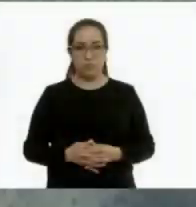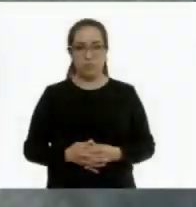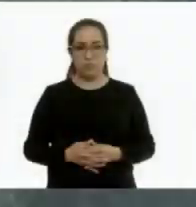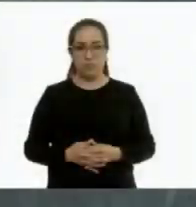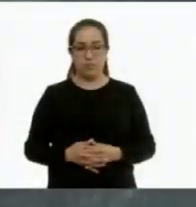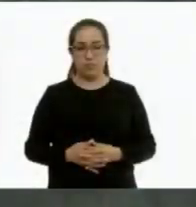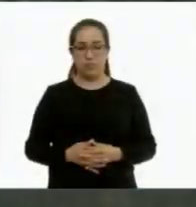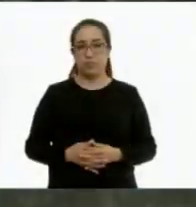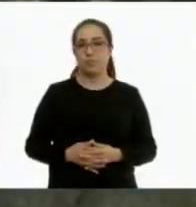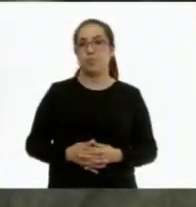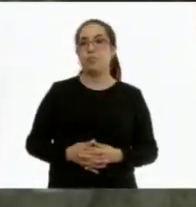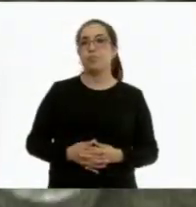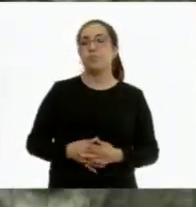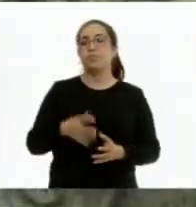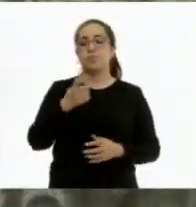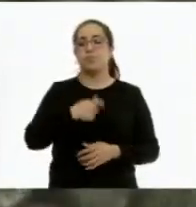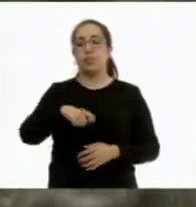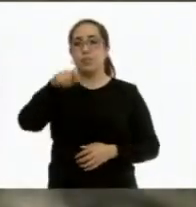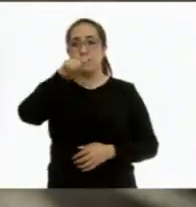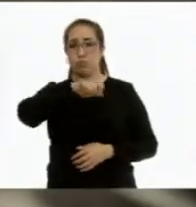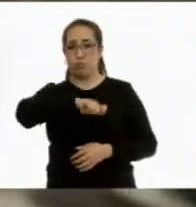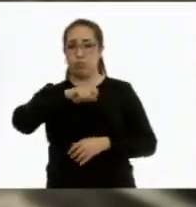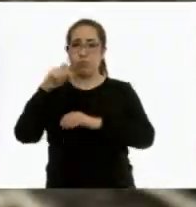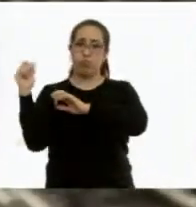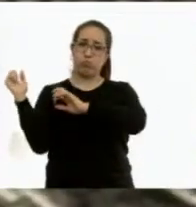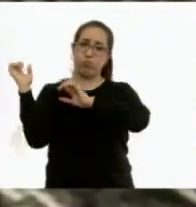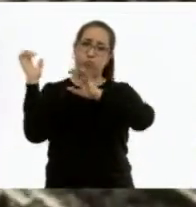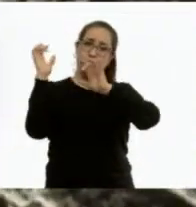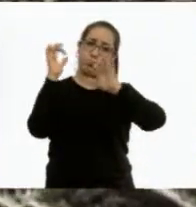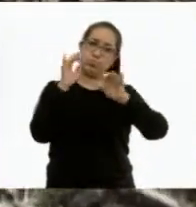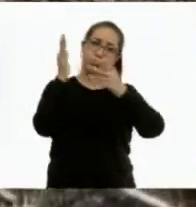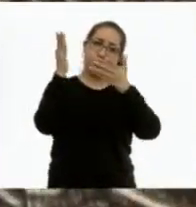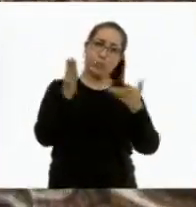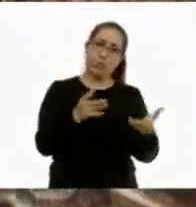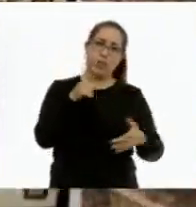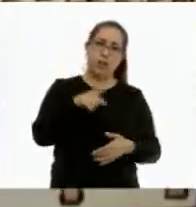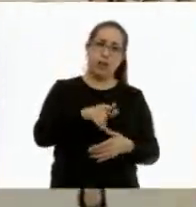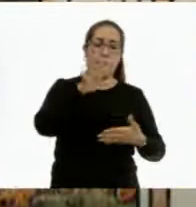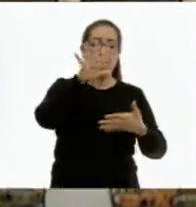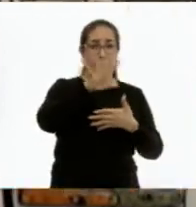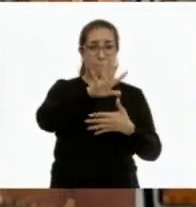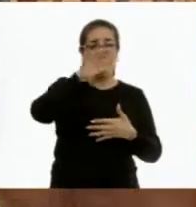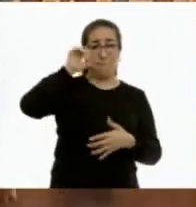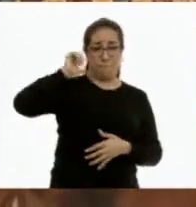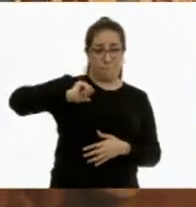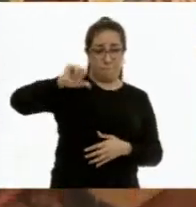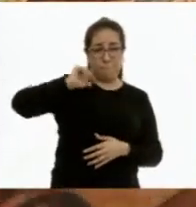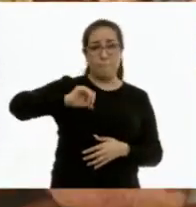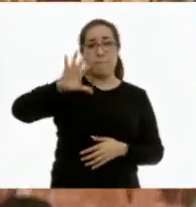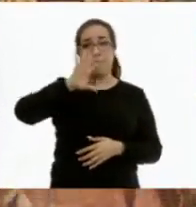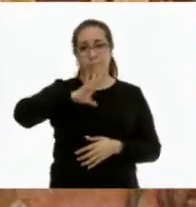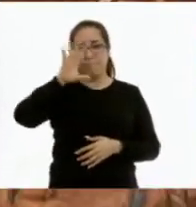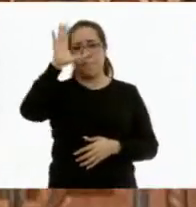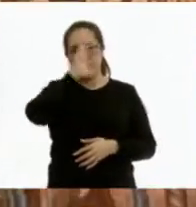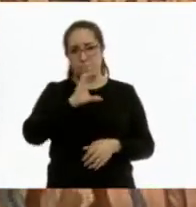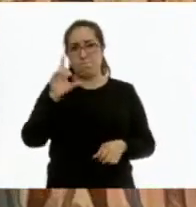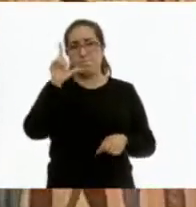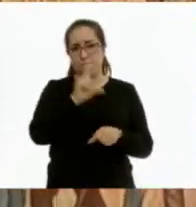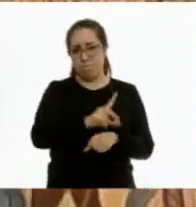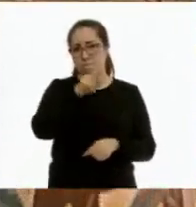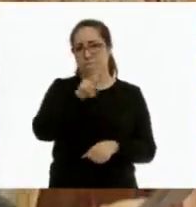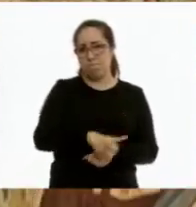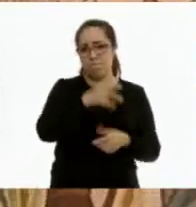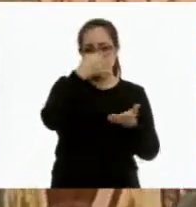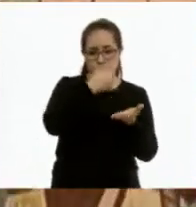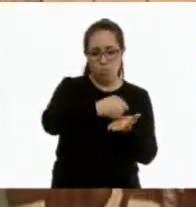Antes de la llegada de los españoles al Nuevo Mundo, florecieron en Mesoamérica civilizaciones que lograron grandes avances en la